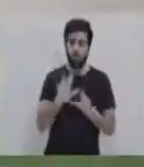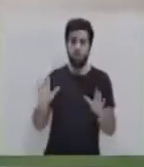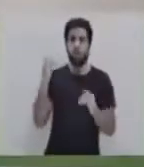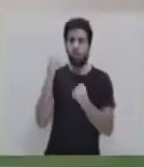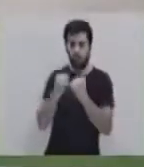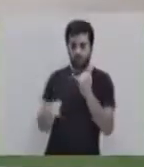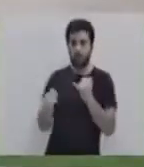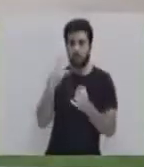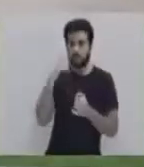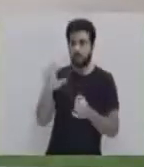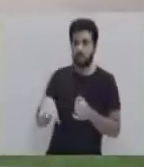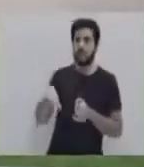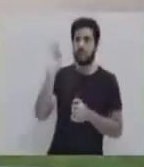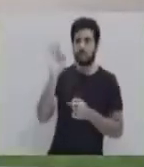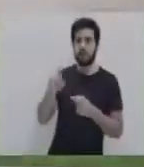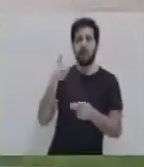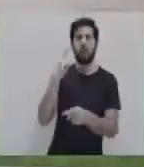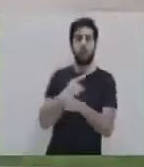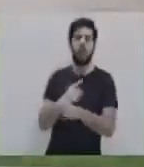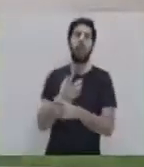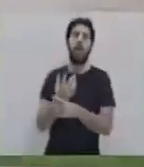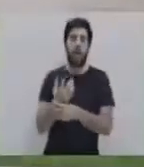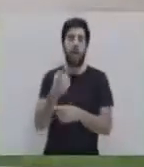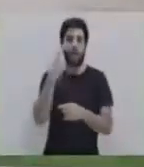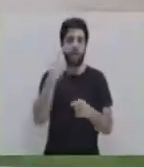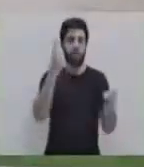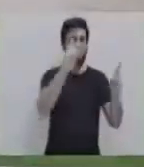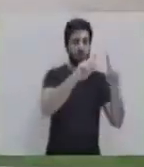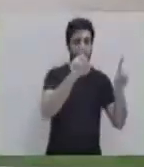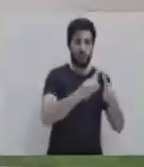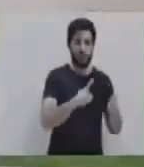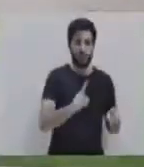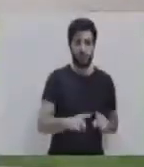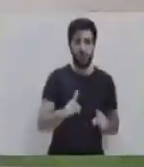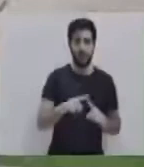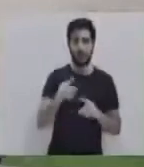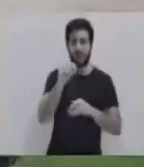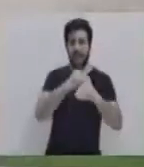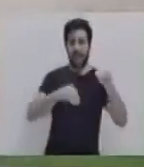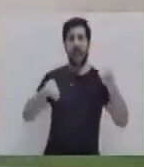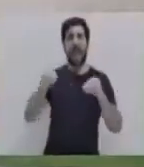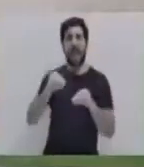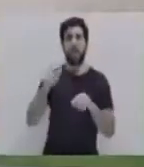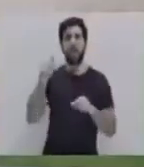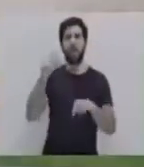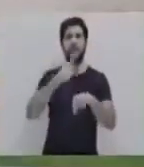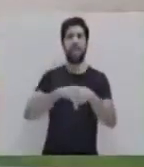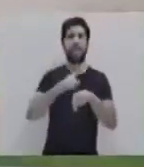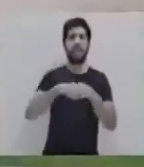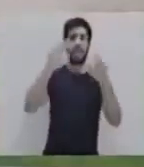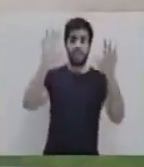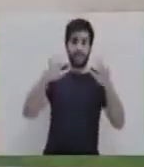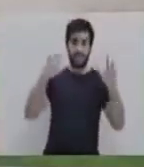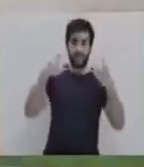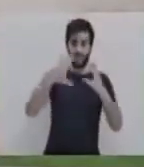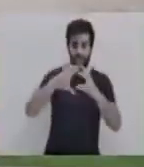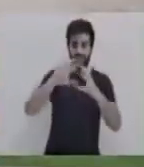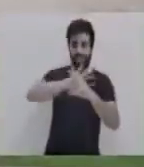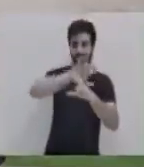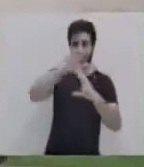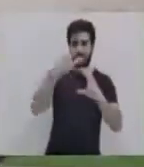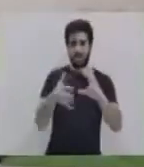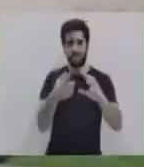tomar como válida es que a raíz de los diversos cambios de temperatura que tiene la atmósfera